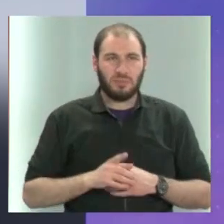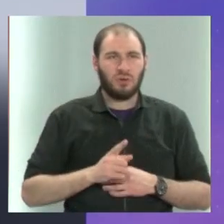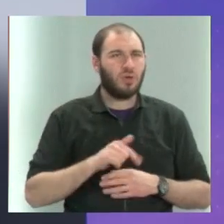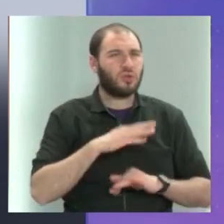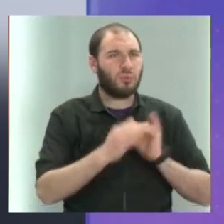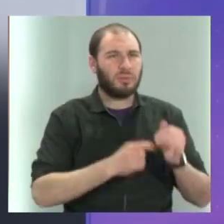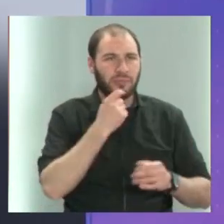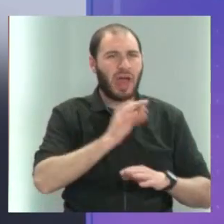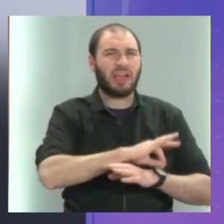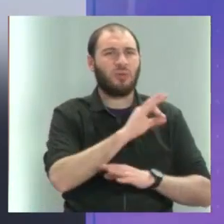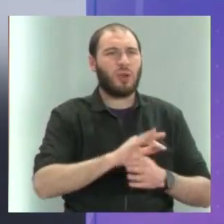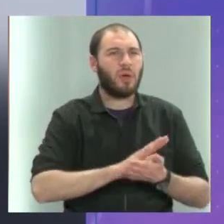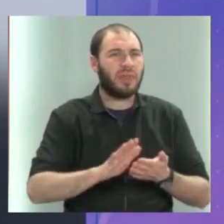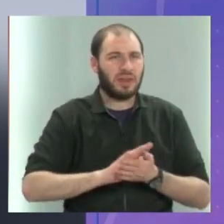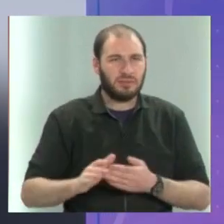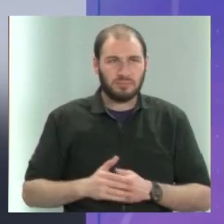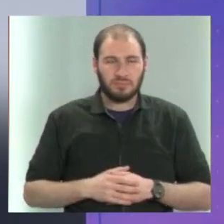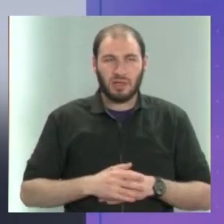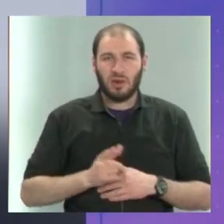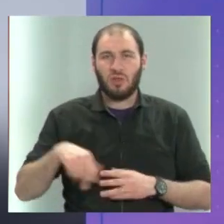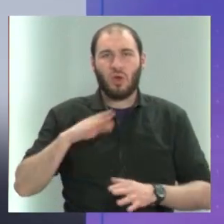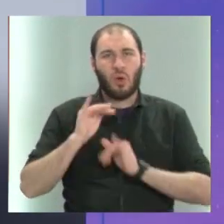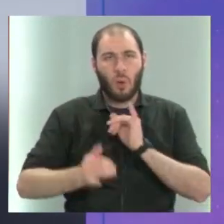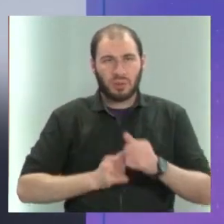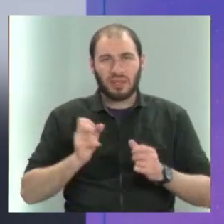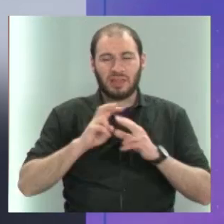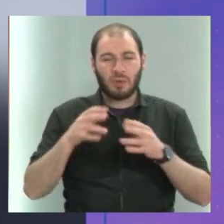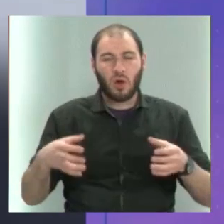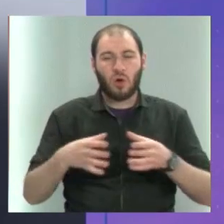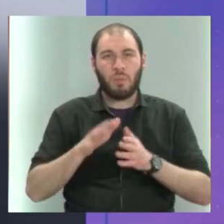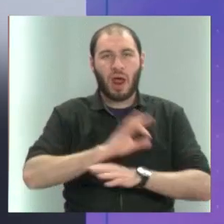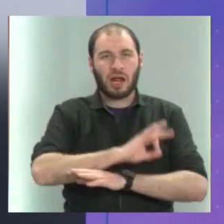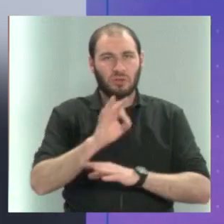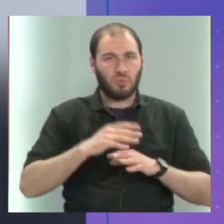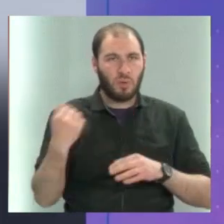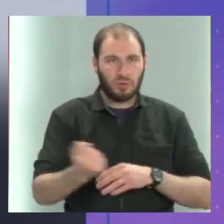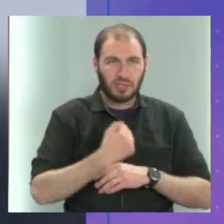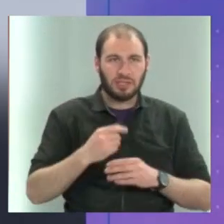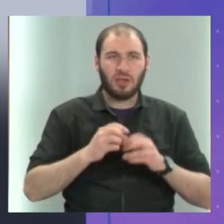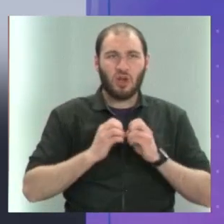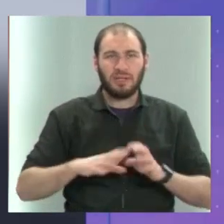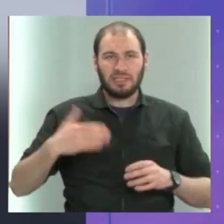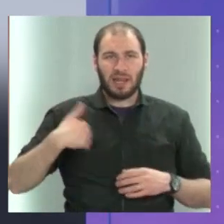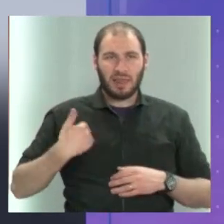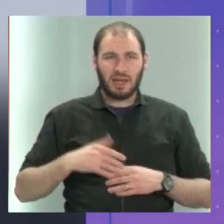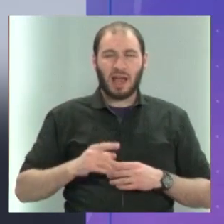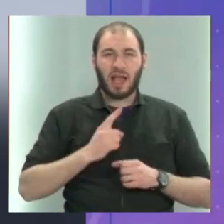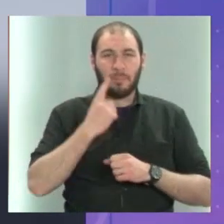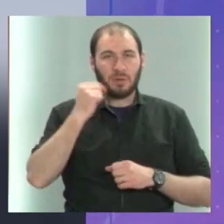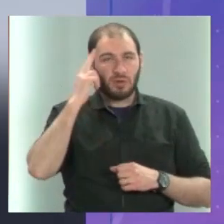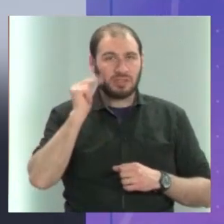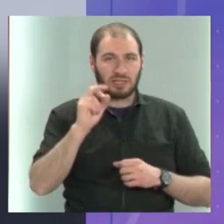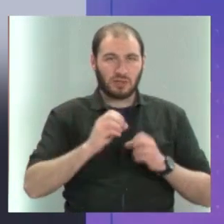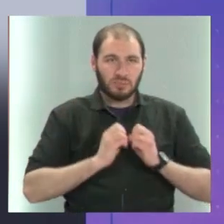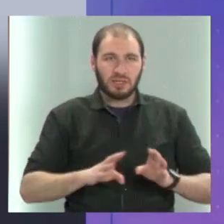cuando decimos arquitectura moderna? Bueno, nos referimos a una corriente arquitectónica importante que comienza en la Argentina en la década del 30.